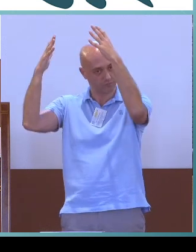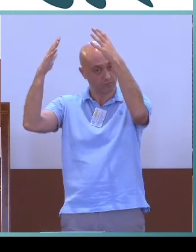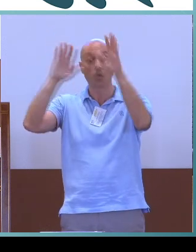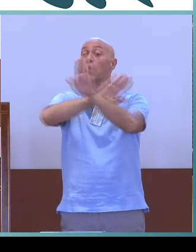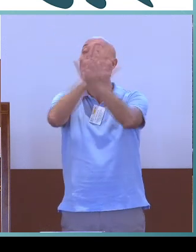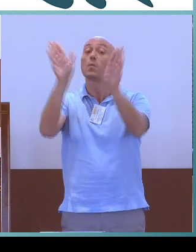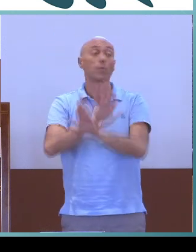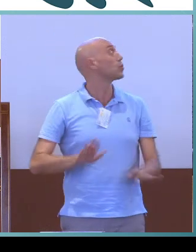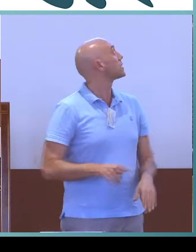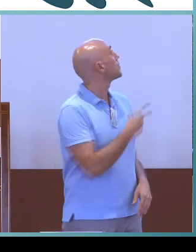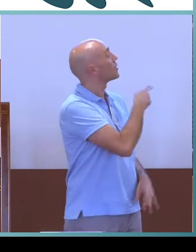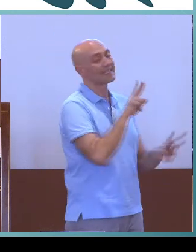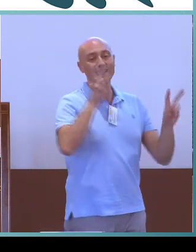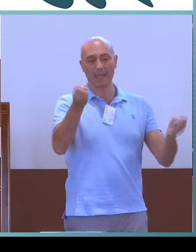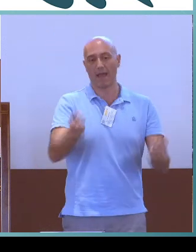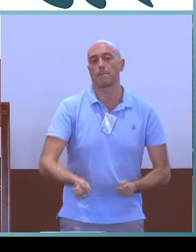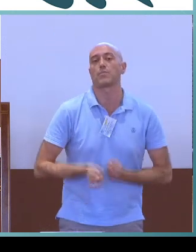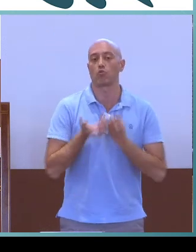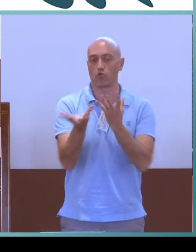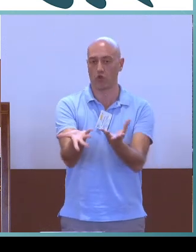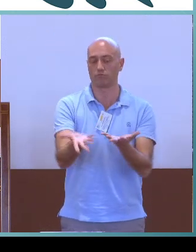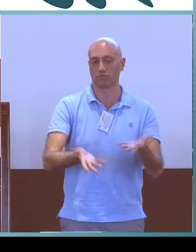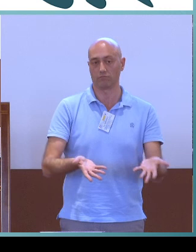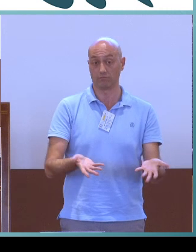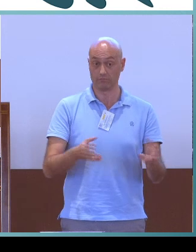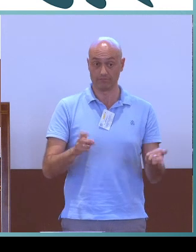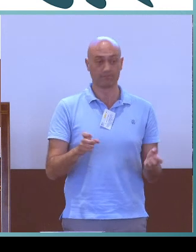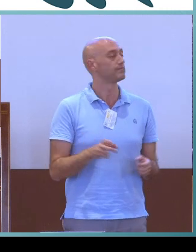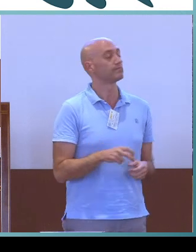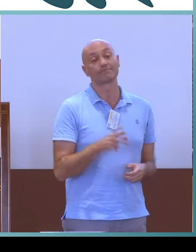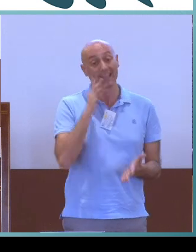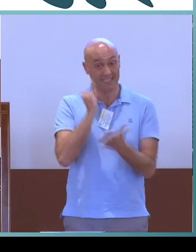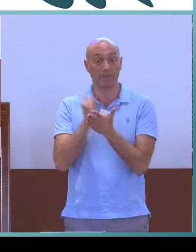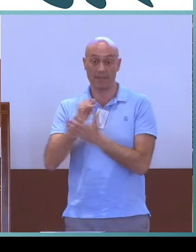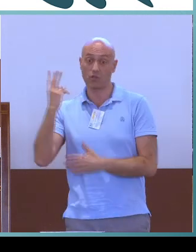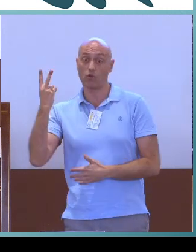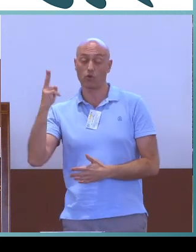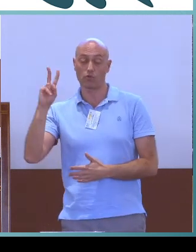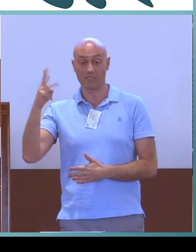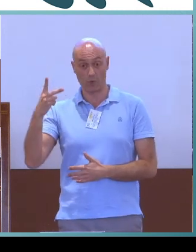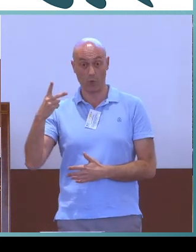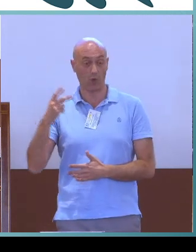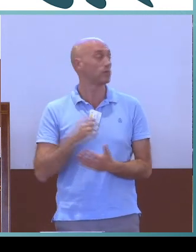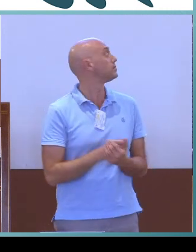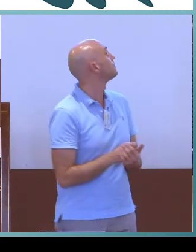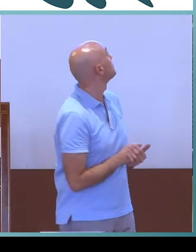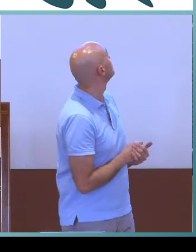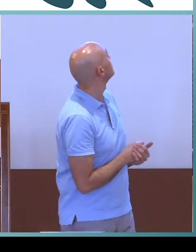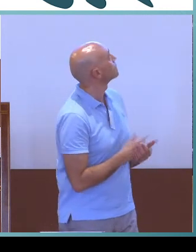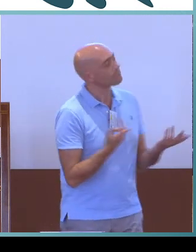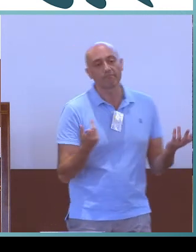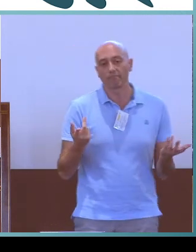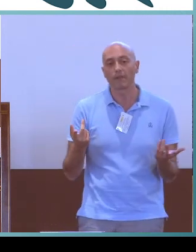Y refiriéndose a la cuestión de la producción de la lengua, en el experimento de cambiar entre lenguas, los bilingües bimodales